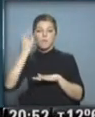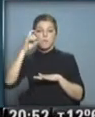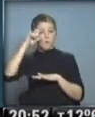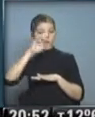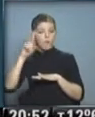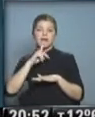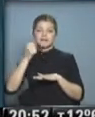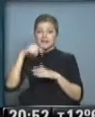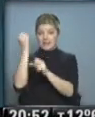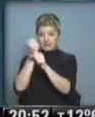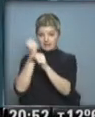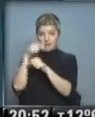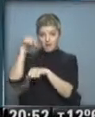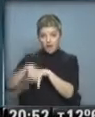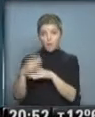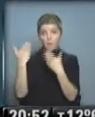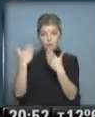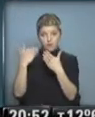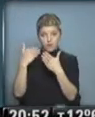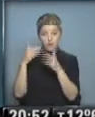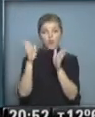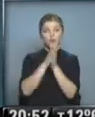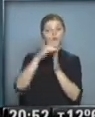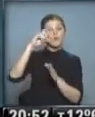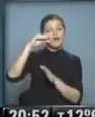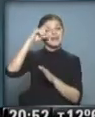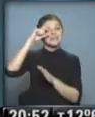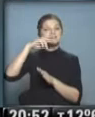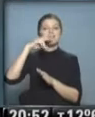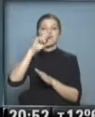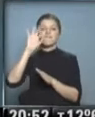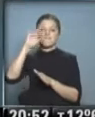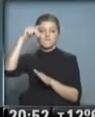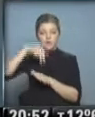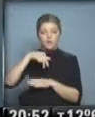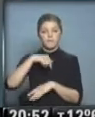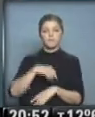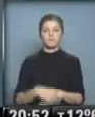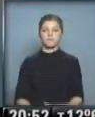petrolera junto a Chevron. Ahora la legislatura provincial tratará el acuerdo.